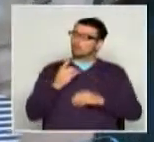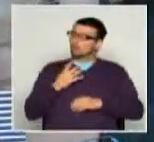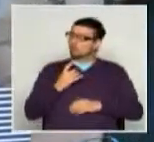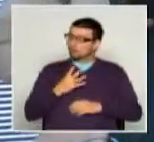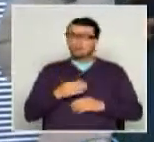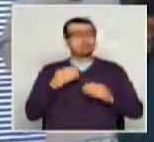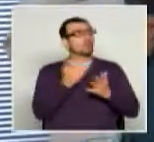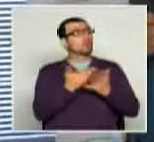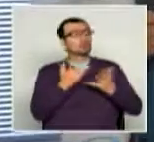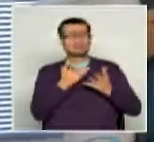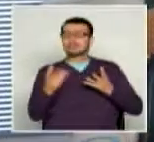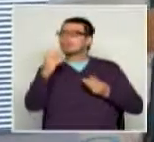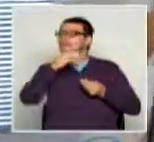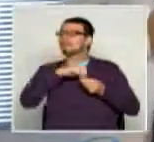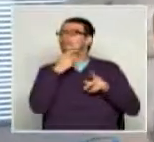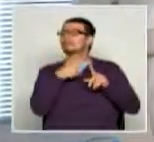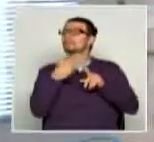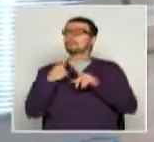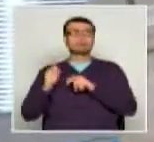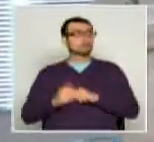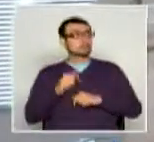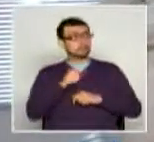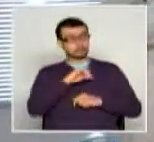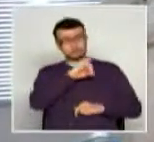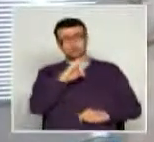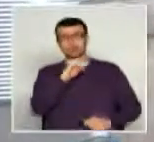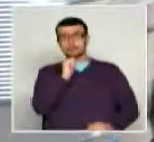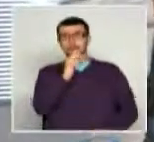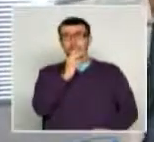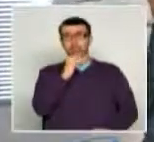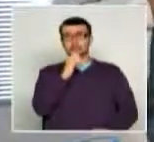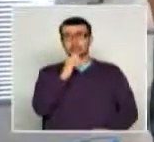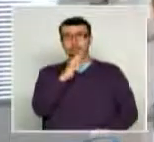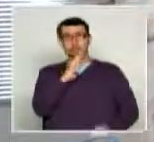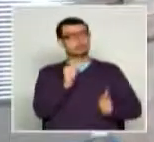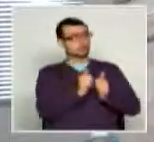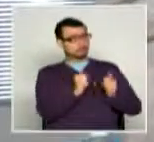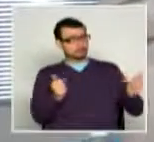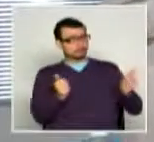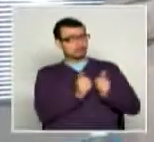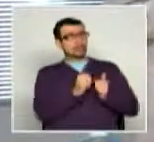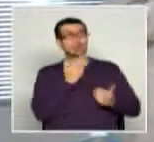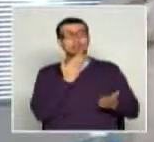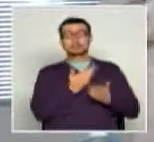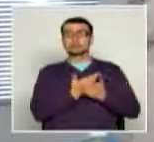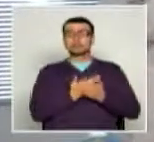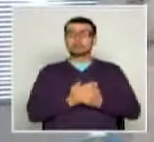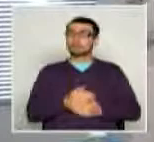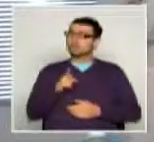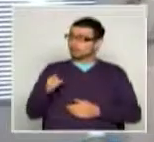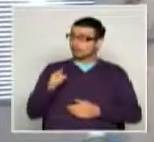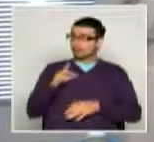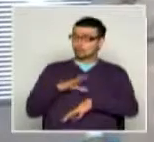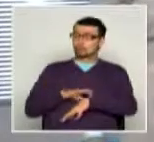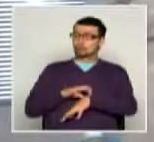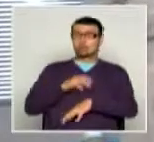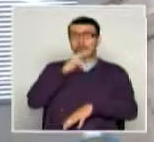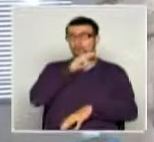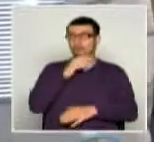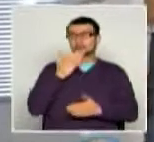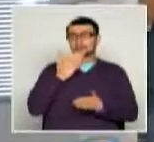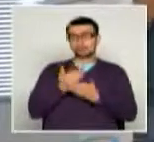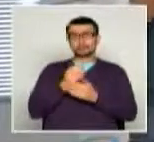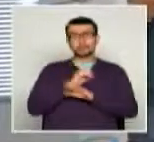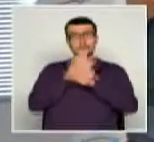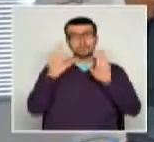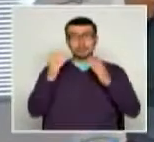utilizar complementarias. Javier, muchas gracias por estar con nosotros y bienvenido a Conexión Vital. Doctor Rojas, muy buenos días y es muy placentero para